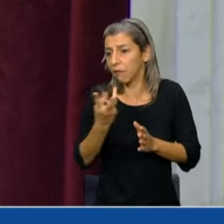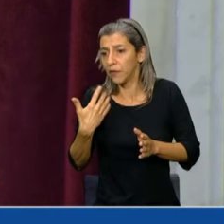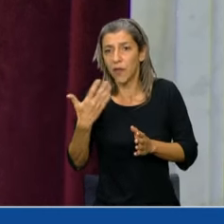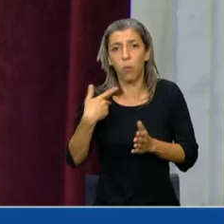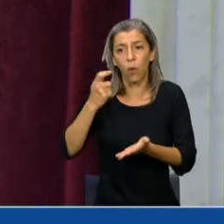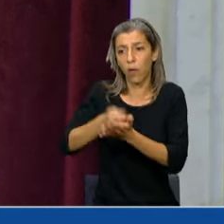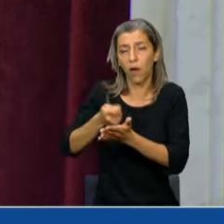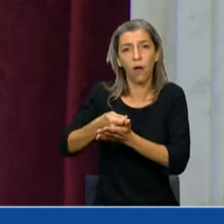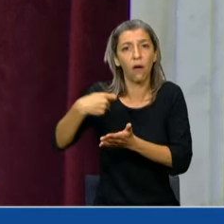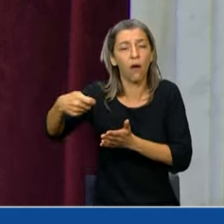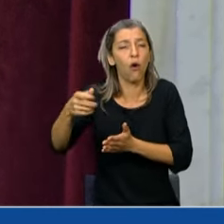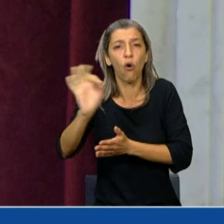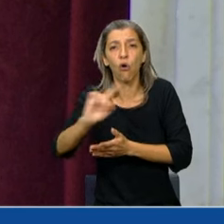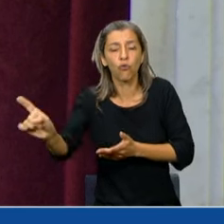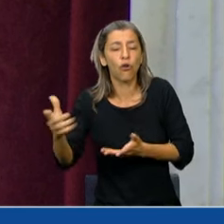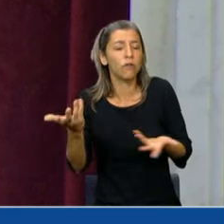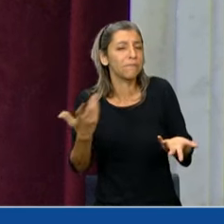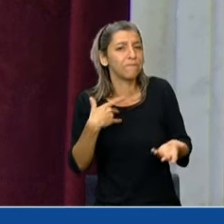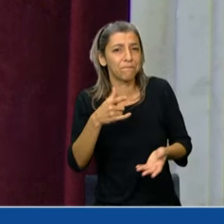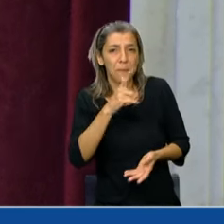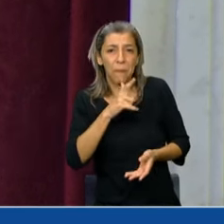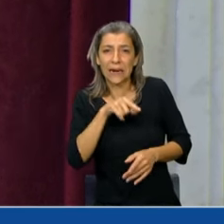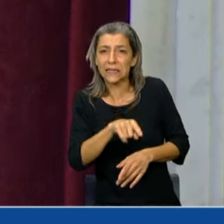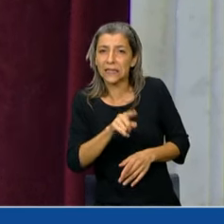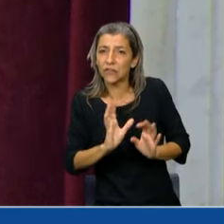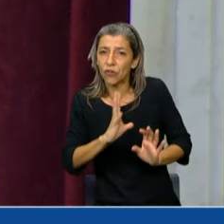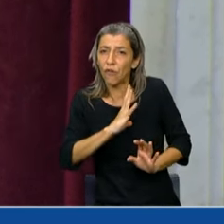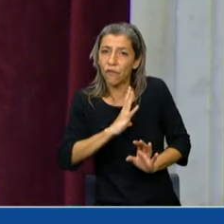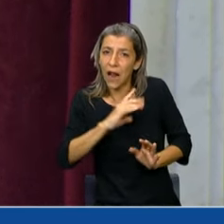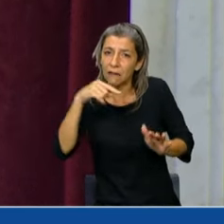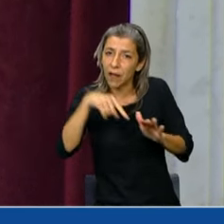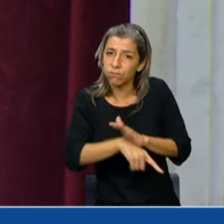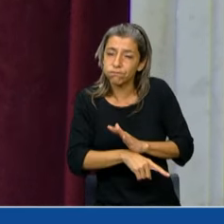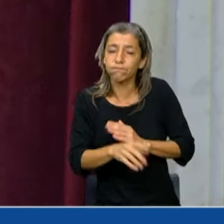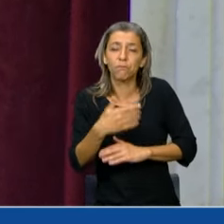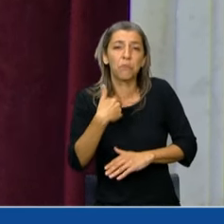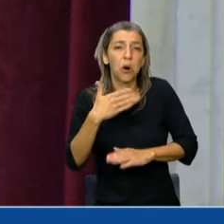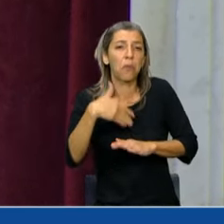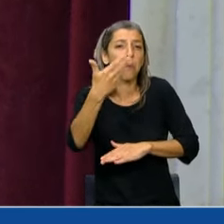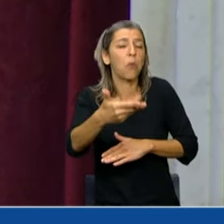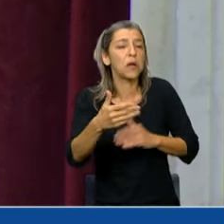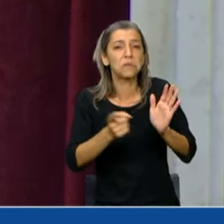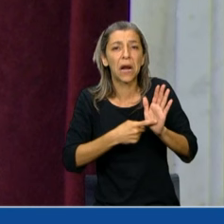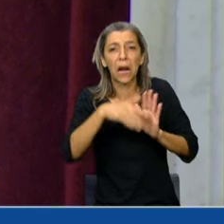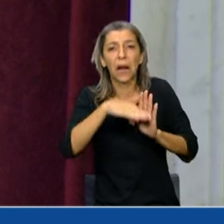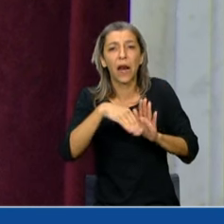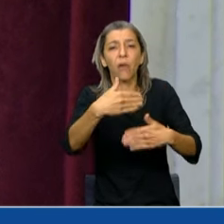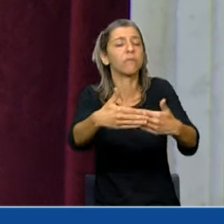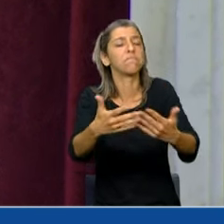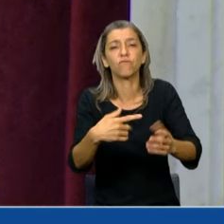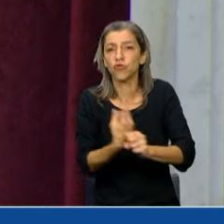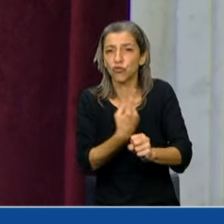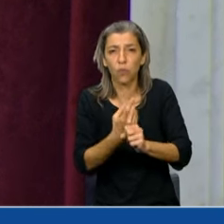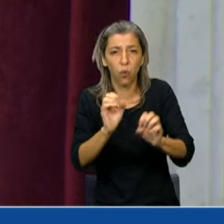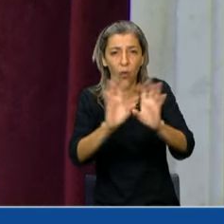general No creo que con una reglamentación se pueda aclarar Porque tiene que ver con exenciones O sea que tiene que ser por ley